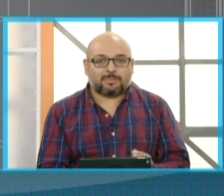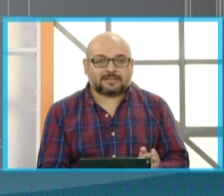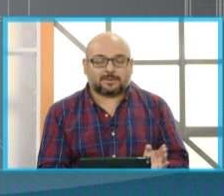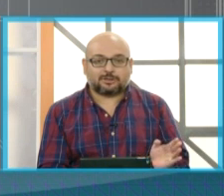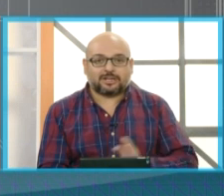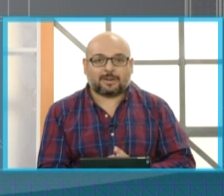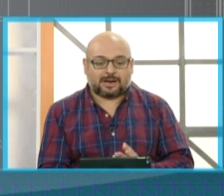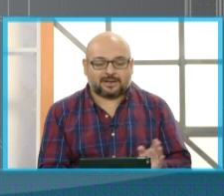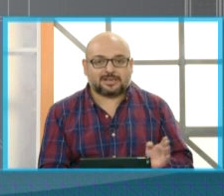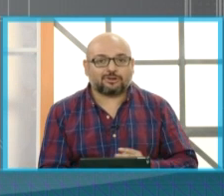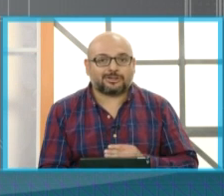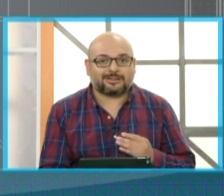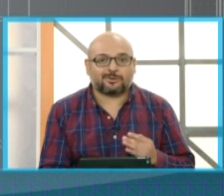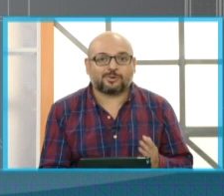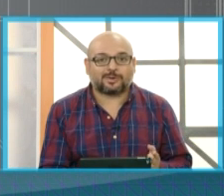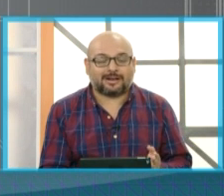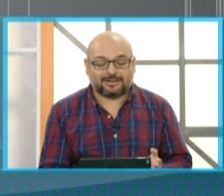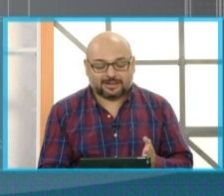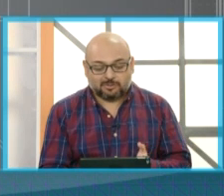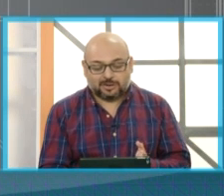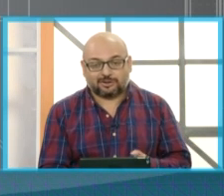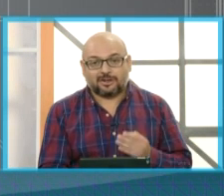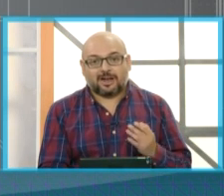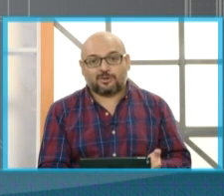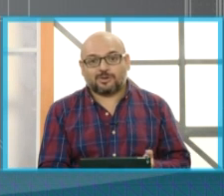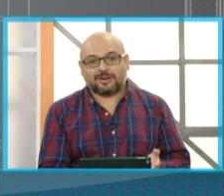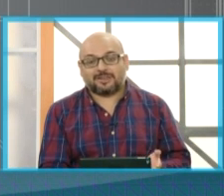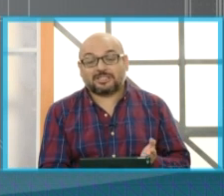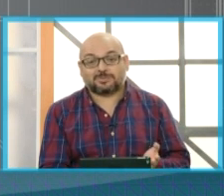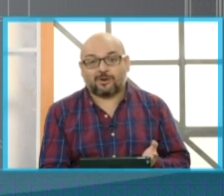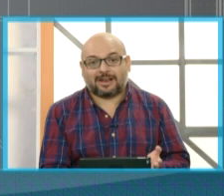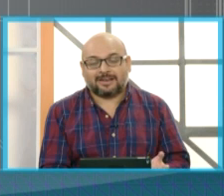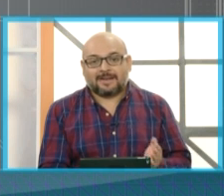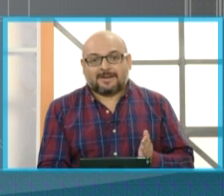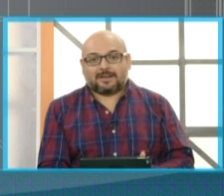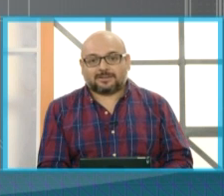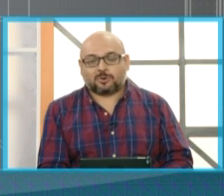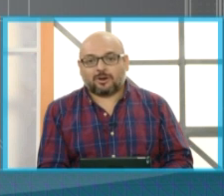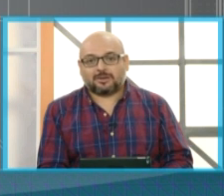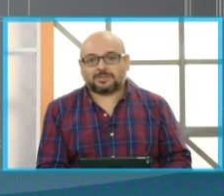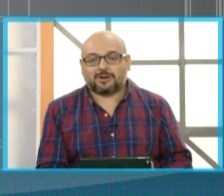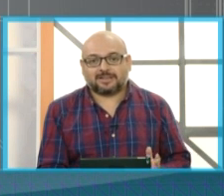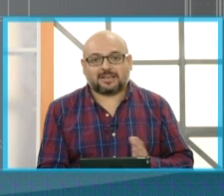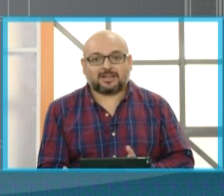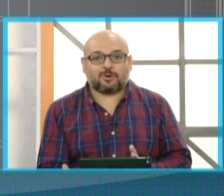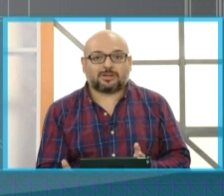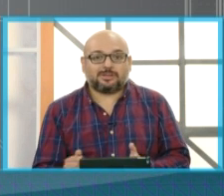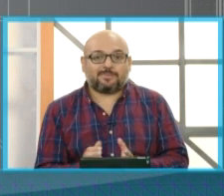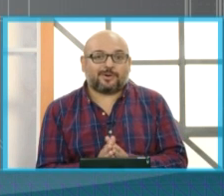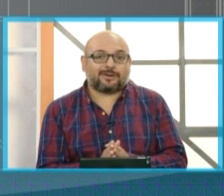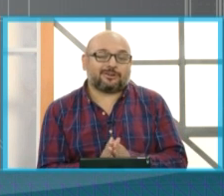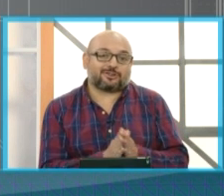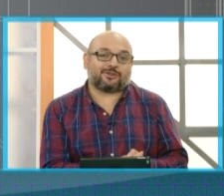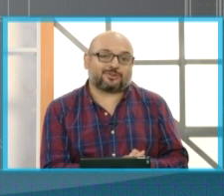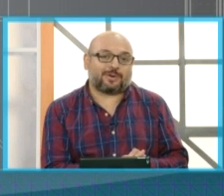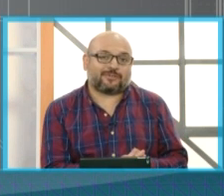compartió básicamente con estas palabras. Decía, contraste cultural. ¿Qué estamos viendo? A dos jugadores de beach volley. Las jugadoras de beach volley se destacan justamente